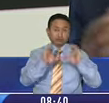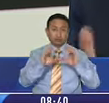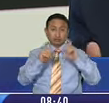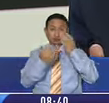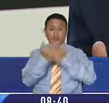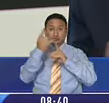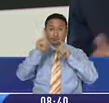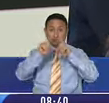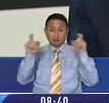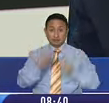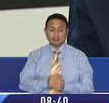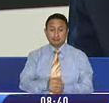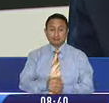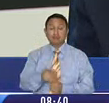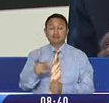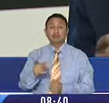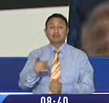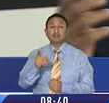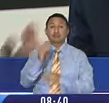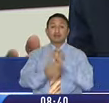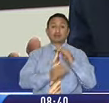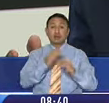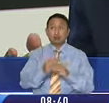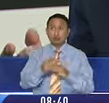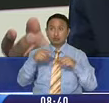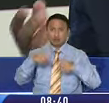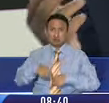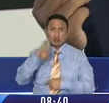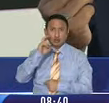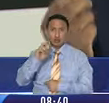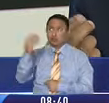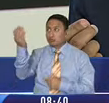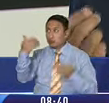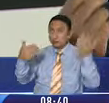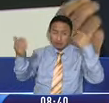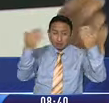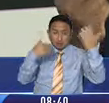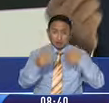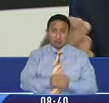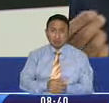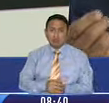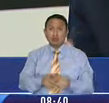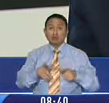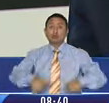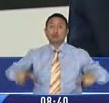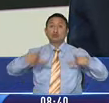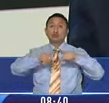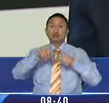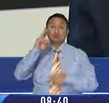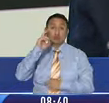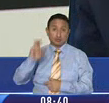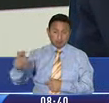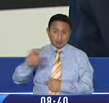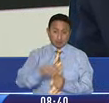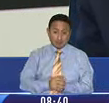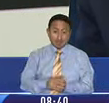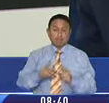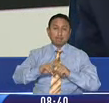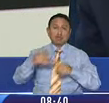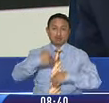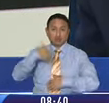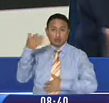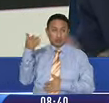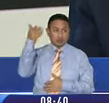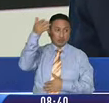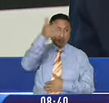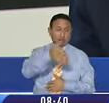el mundo compiten las ciudades para traer el turismo. Se genera este destino turístico en el mundo, pero cuando nosotros vamos a